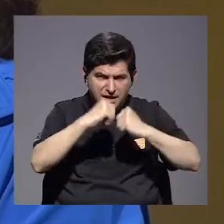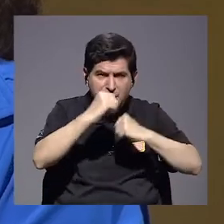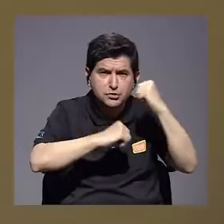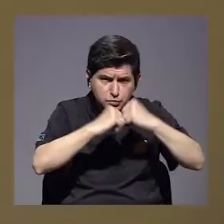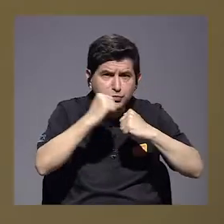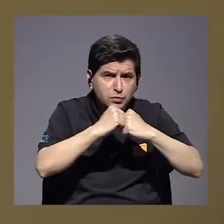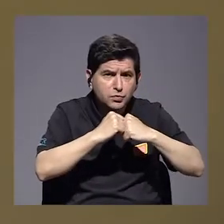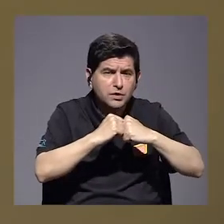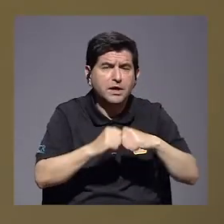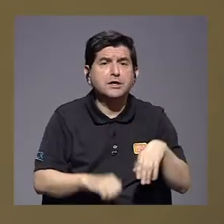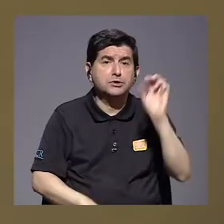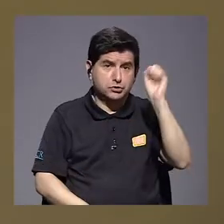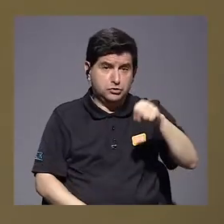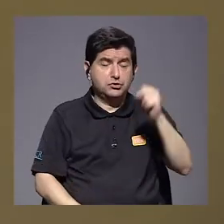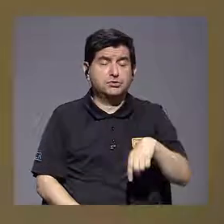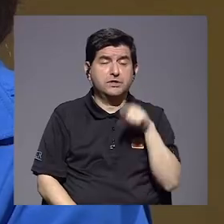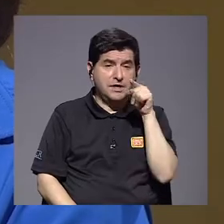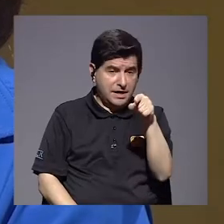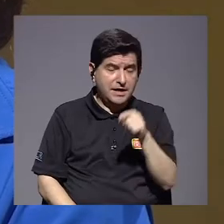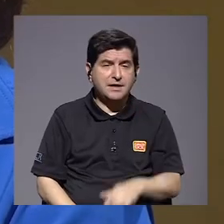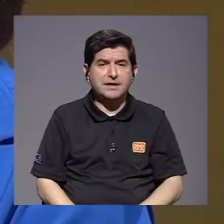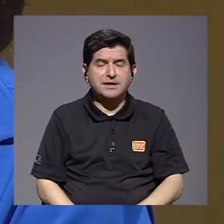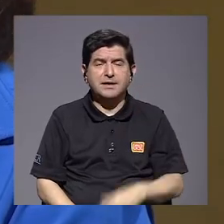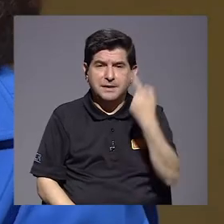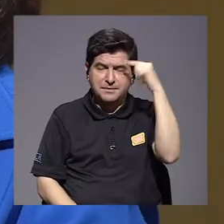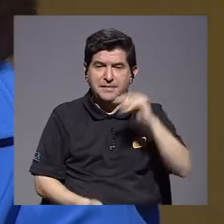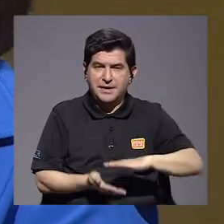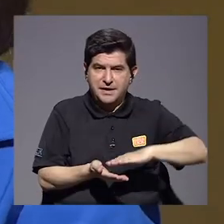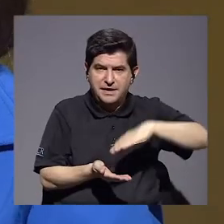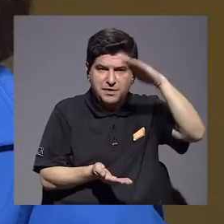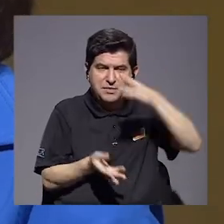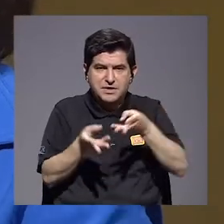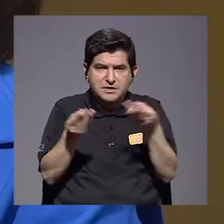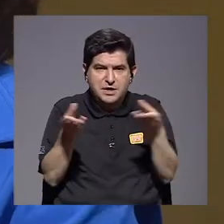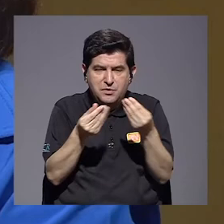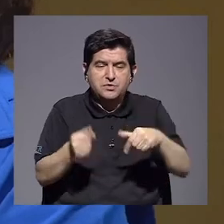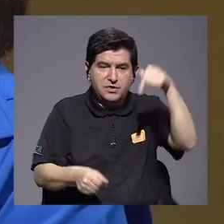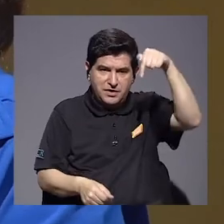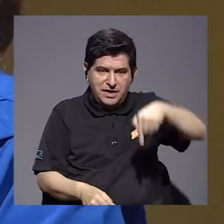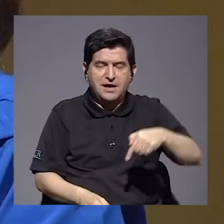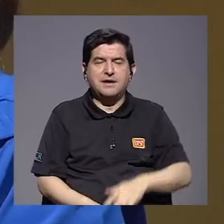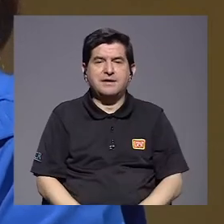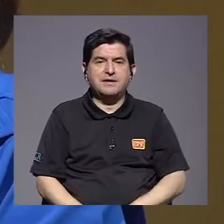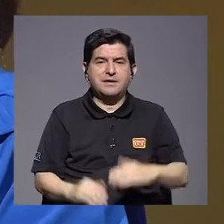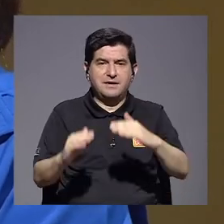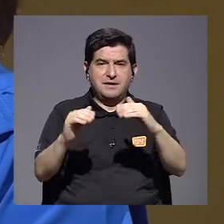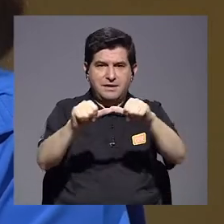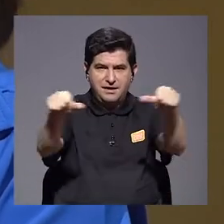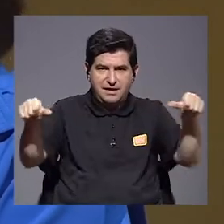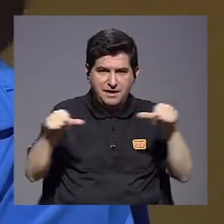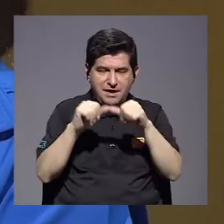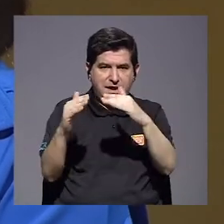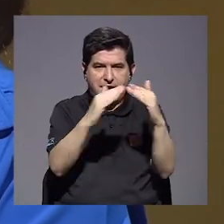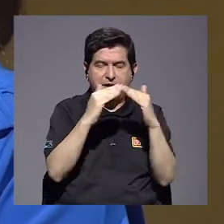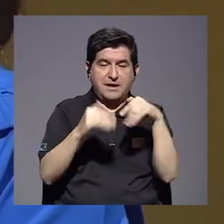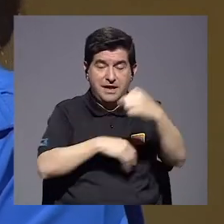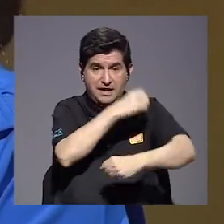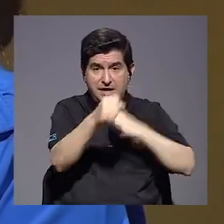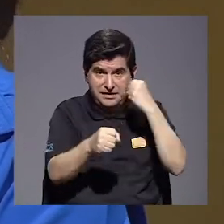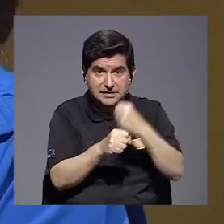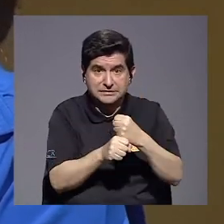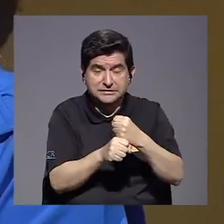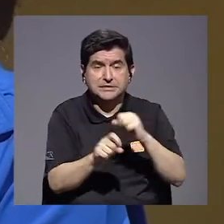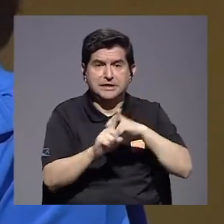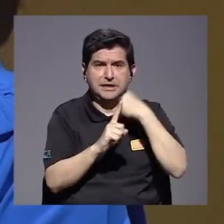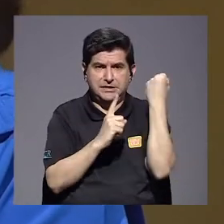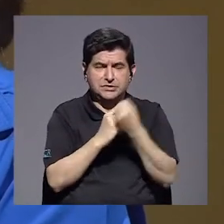Infraestructura, me habla. Infraestructura, uh-huh. Y es infraestructura para aumentar la producción aquí en el área metropolitana. Uh-huh. Dado a lo que vivimos este año,